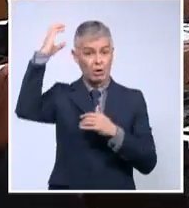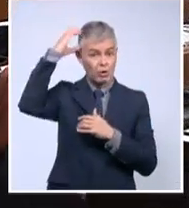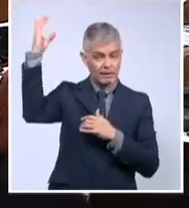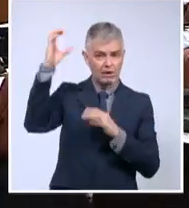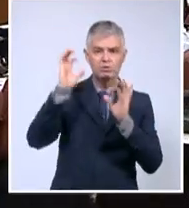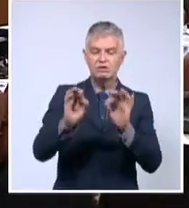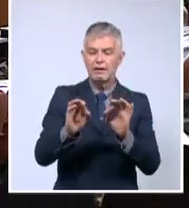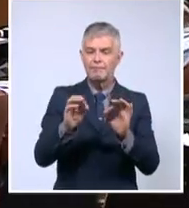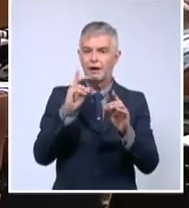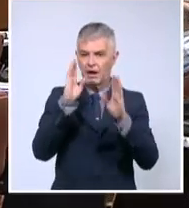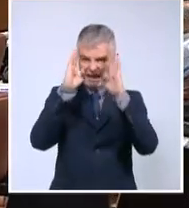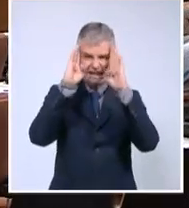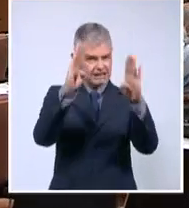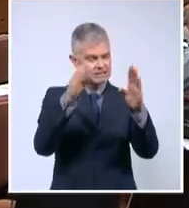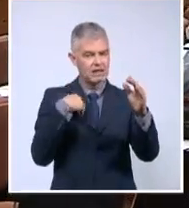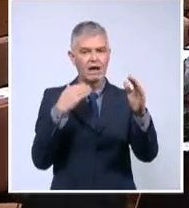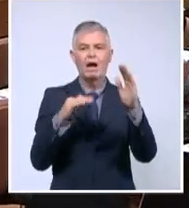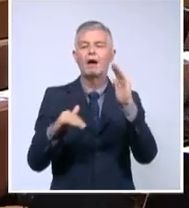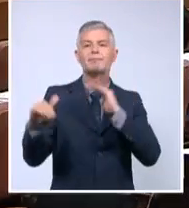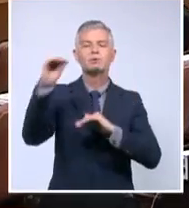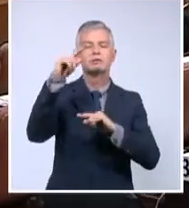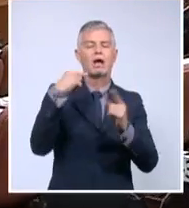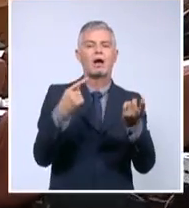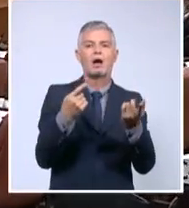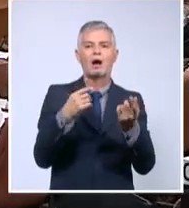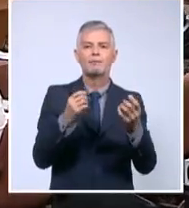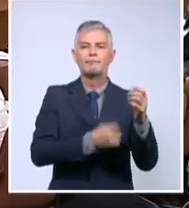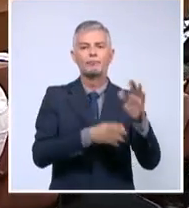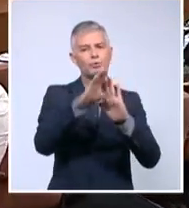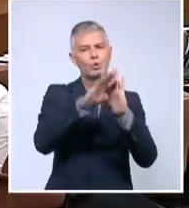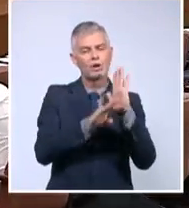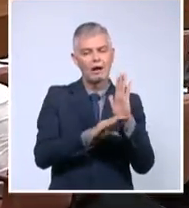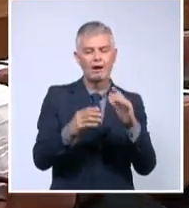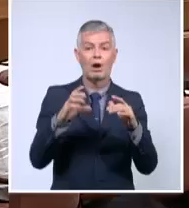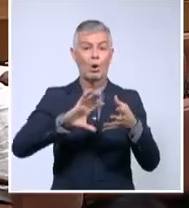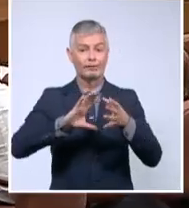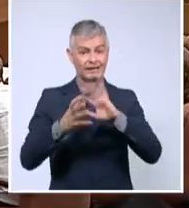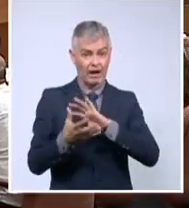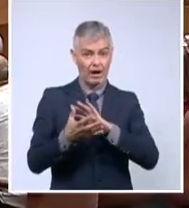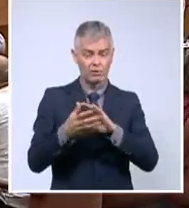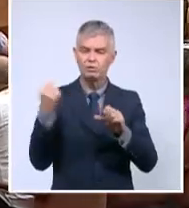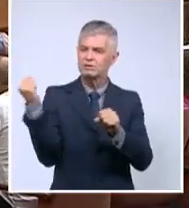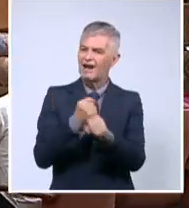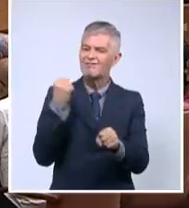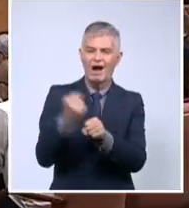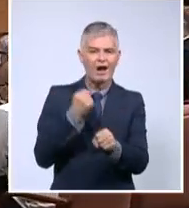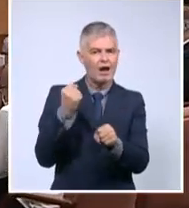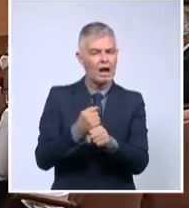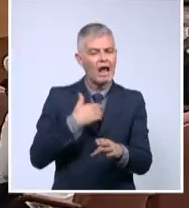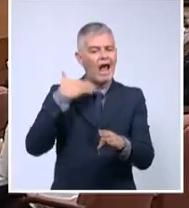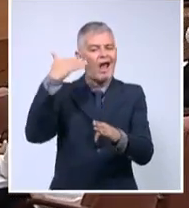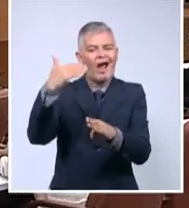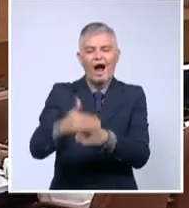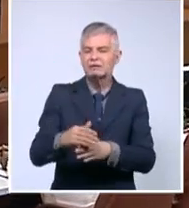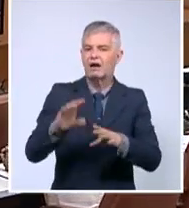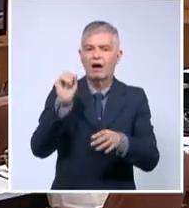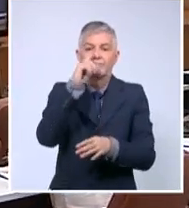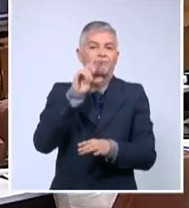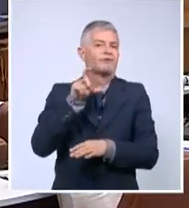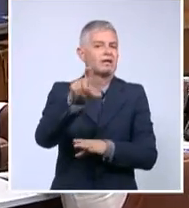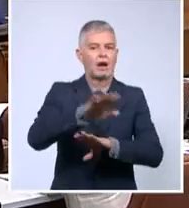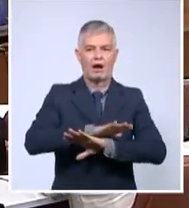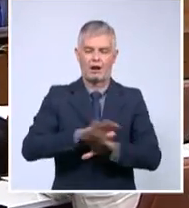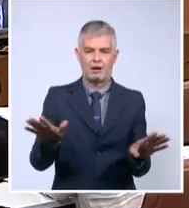de un programa tenso, complejo, en el que se trabajará hasta que se agoten las consultas y se consideren los puntos de vista,